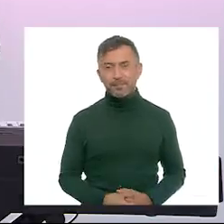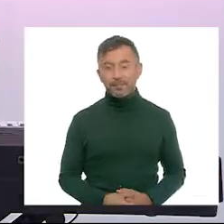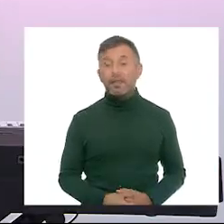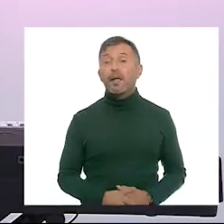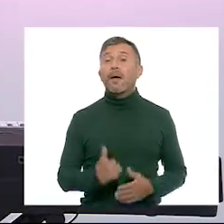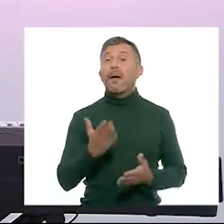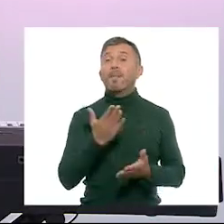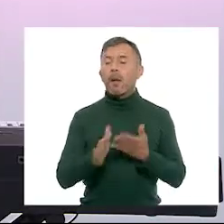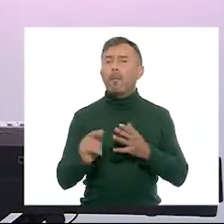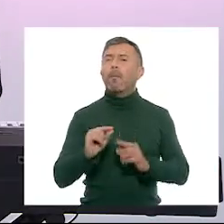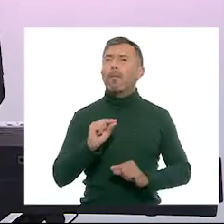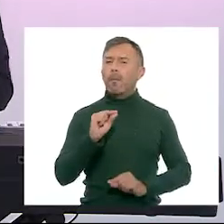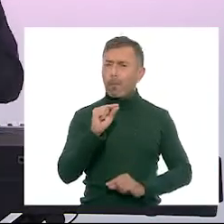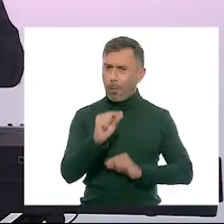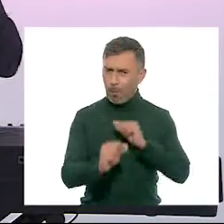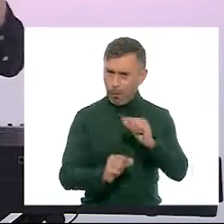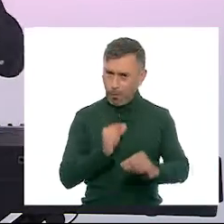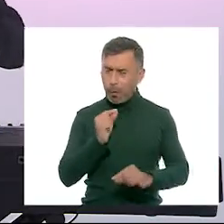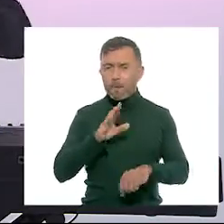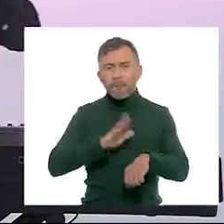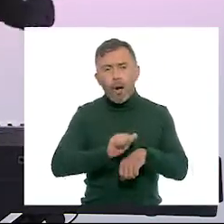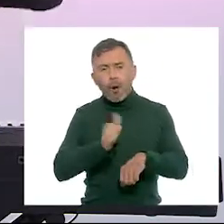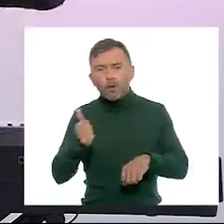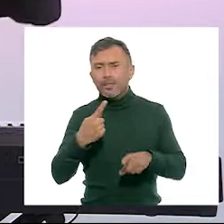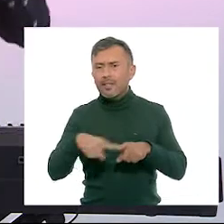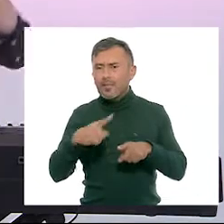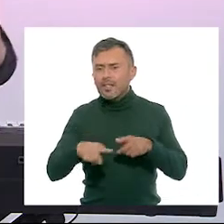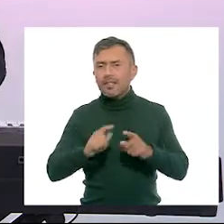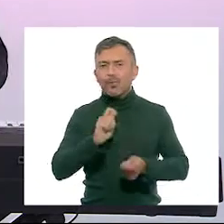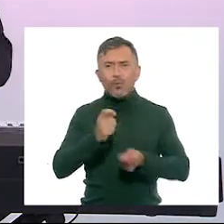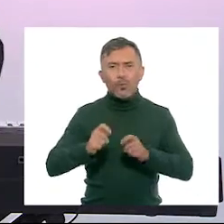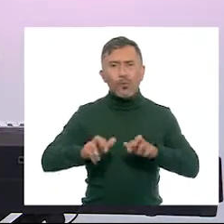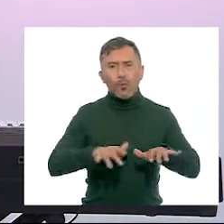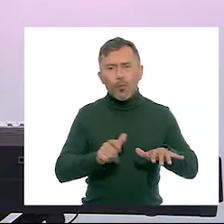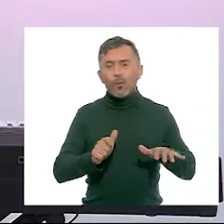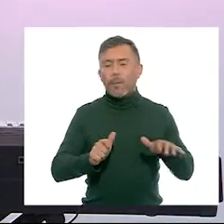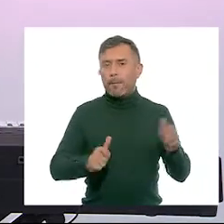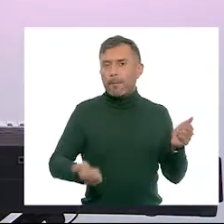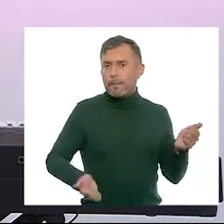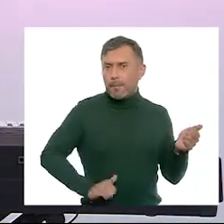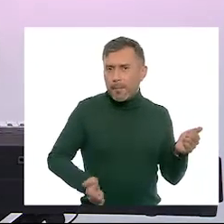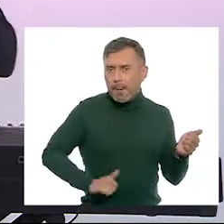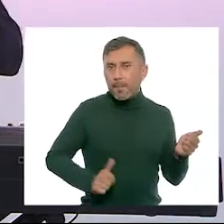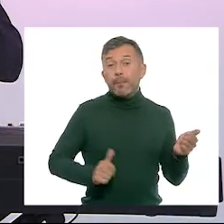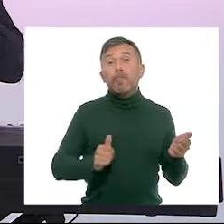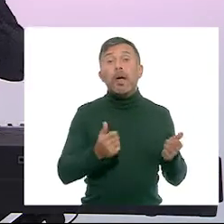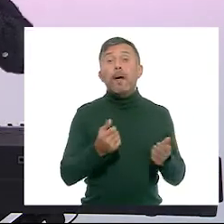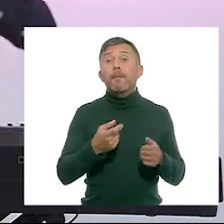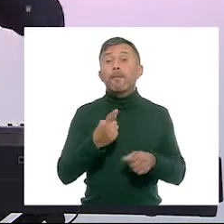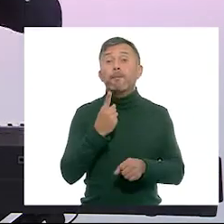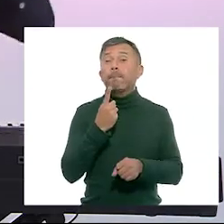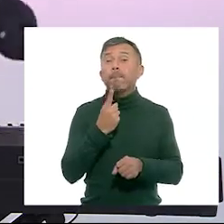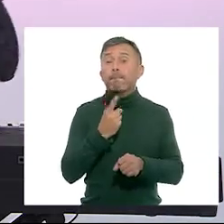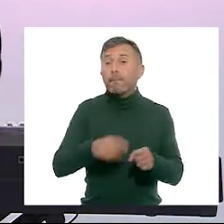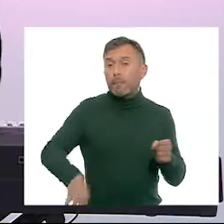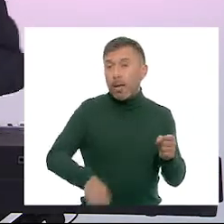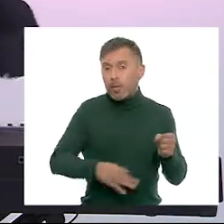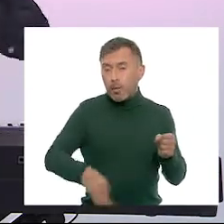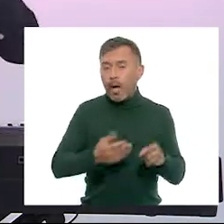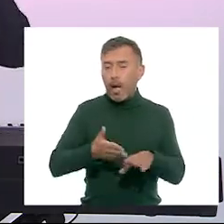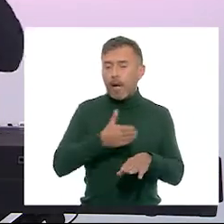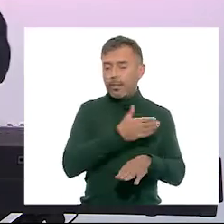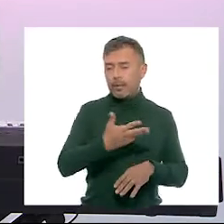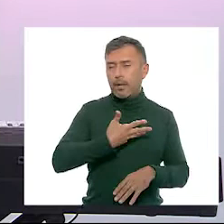Y poco a poco se fueron incorporando todos los instrumentos, el contrabajo. Al principio las bandas estaban constituidas de